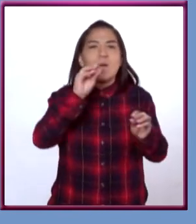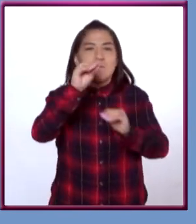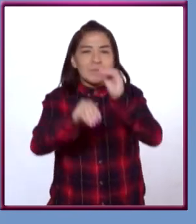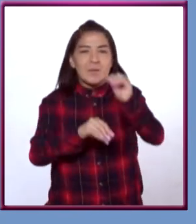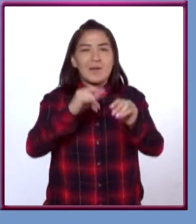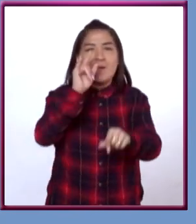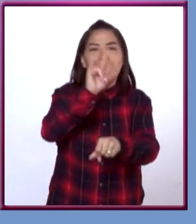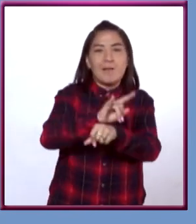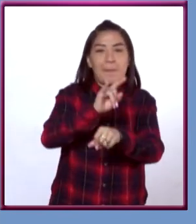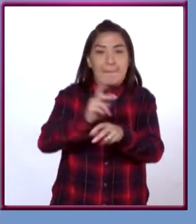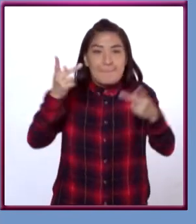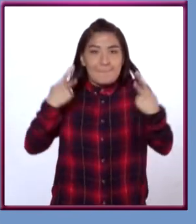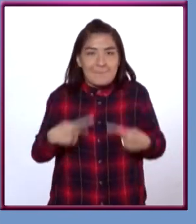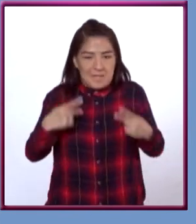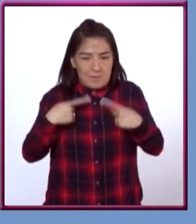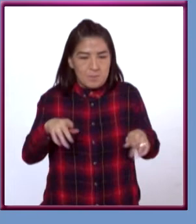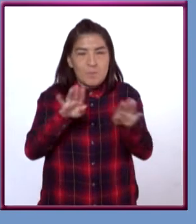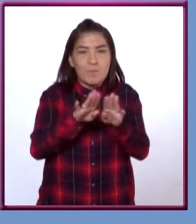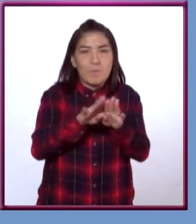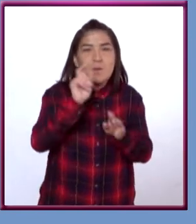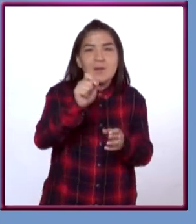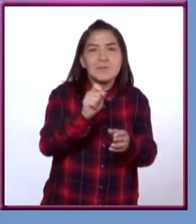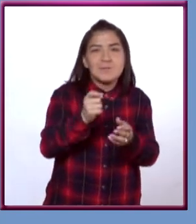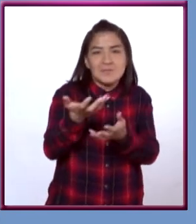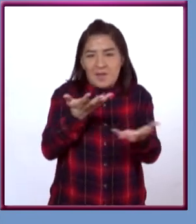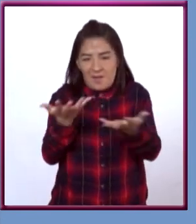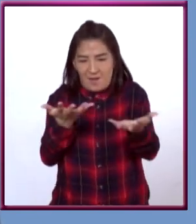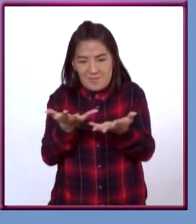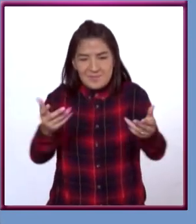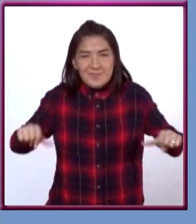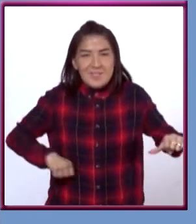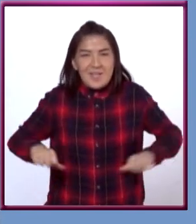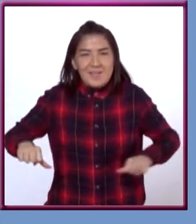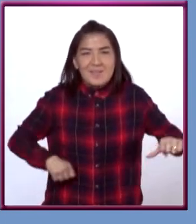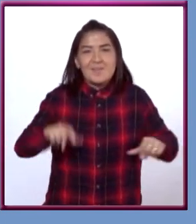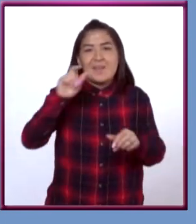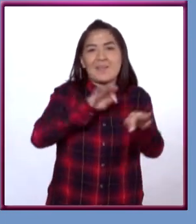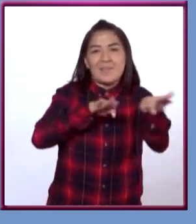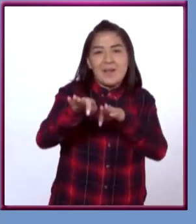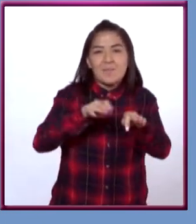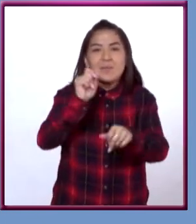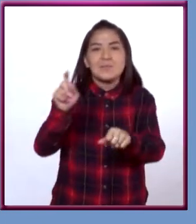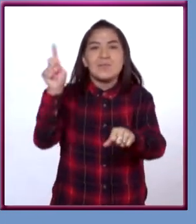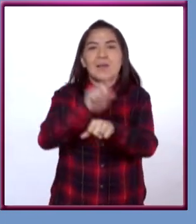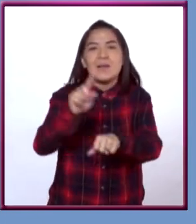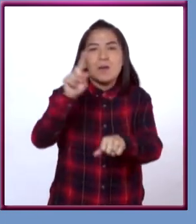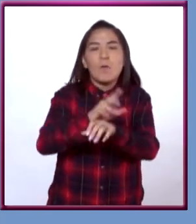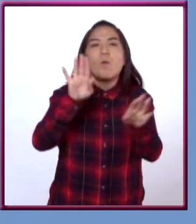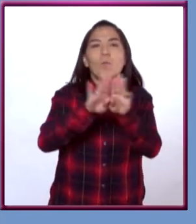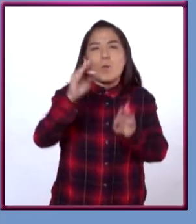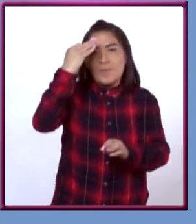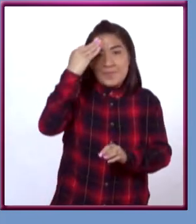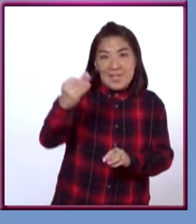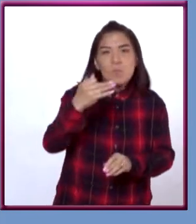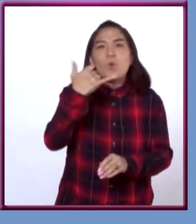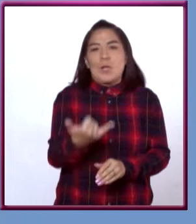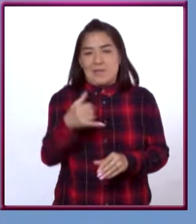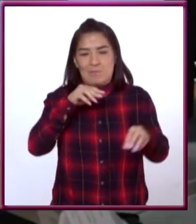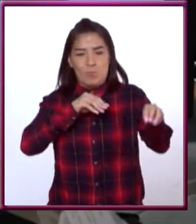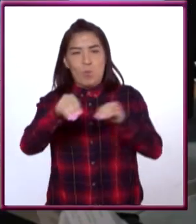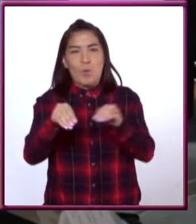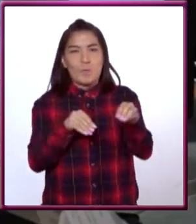pueden tener personas haciendo actividades de trabajo cotidianas para hacer el estudio que se conoce como tiempos y movimientos.